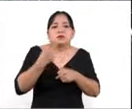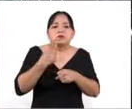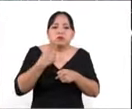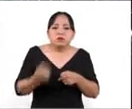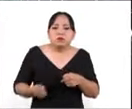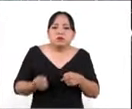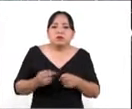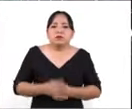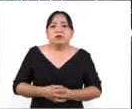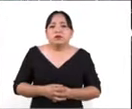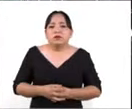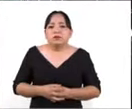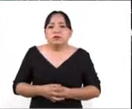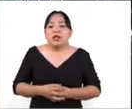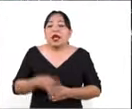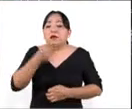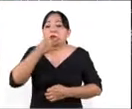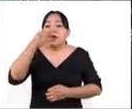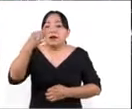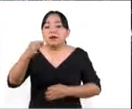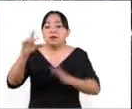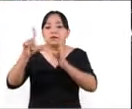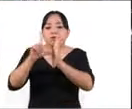Línea 4 ya está funcionando, nos reporta.